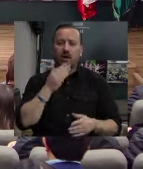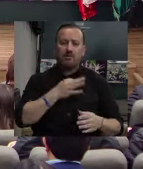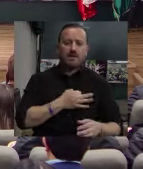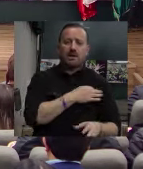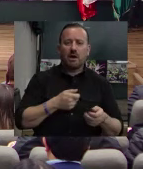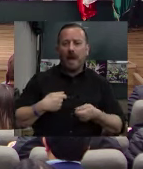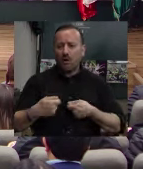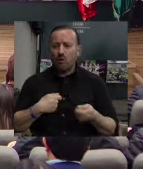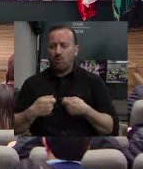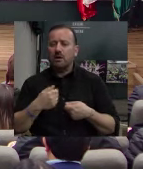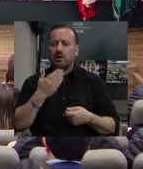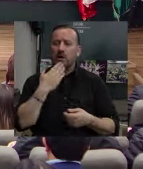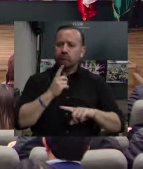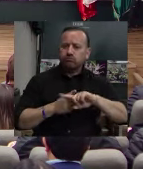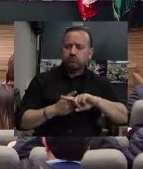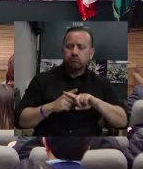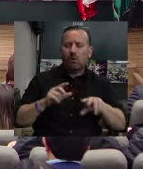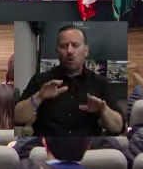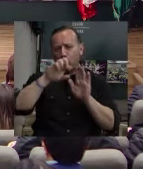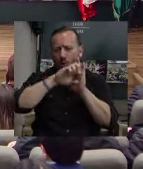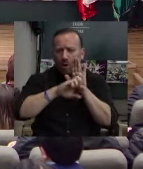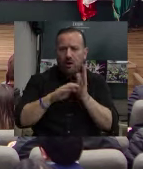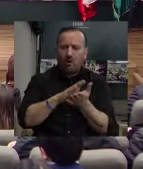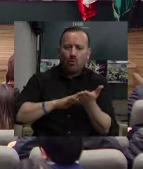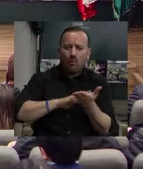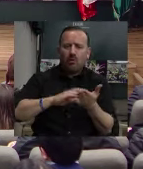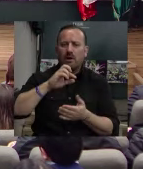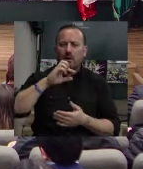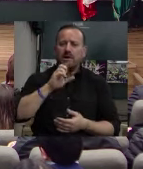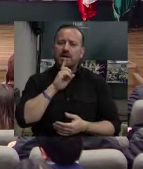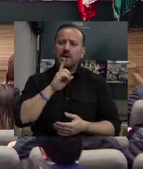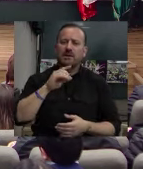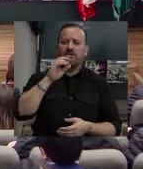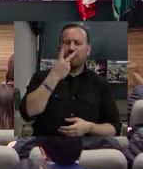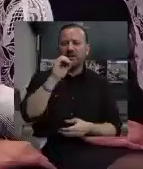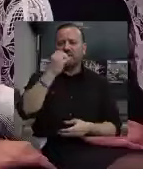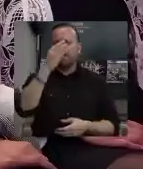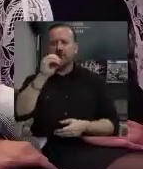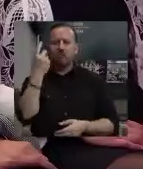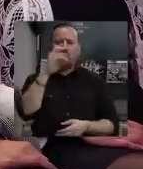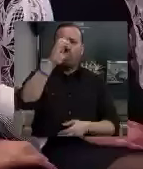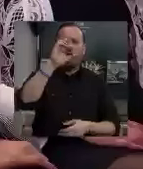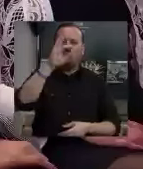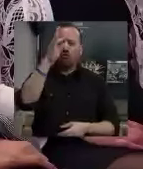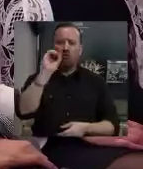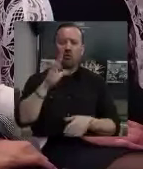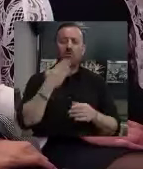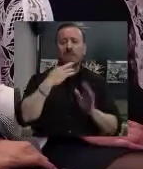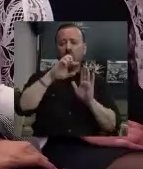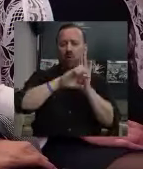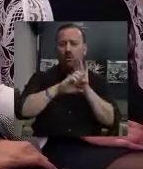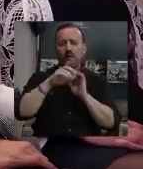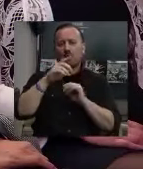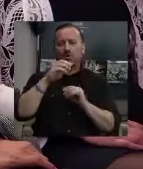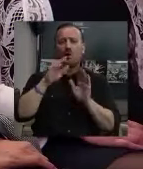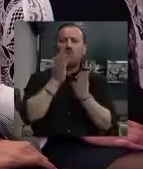sentido hemos sido activos también en programas como tp 2030 de corfo eh programa de de la corfo también con con